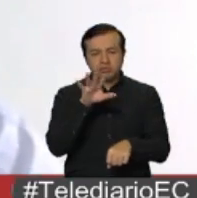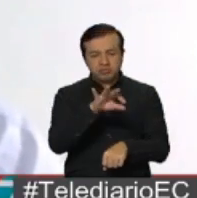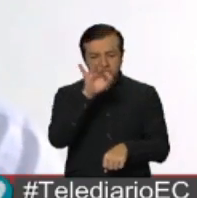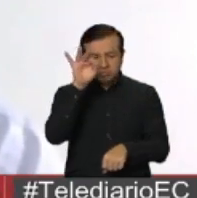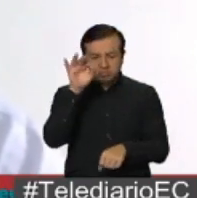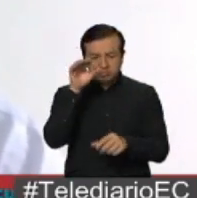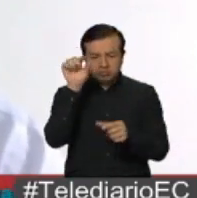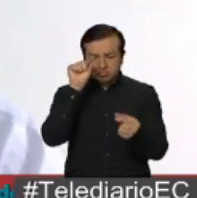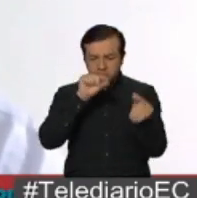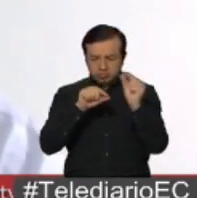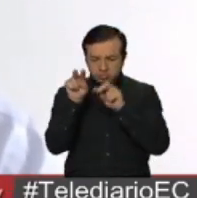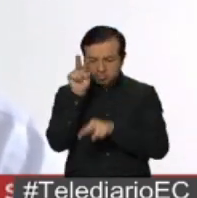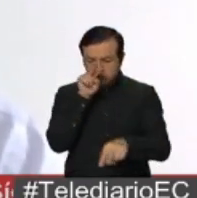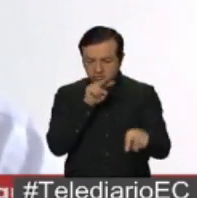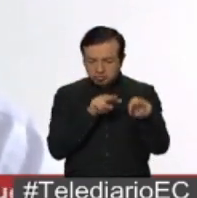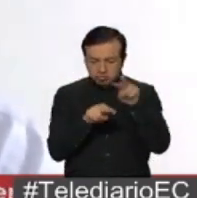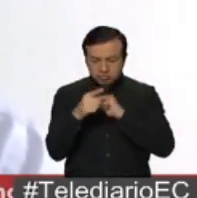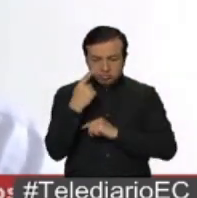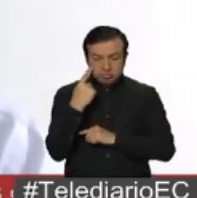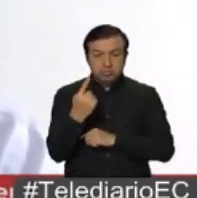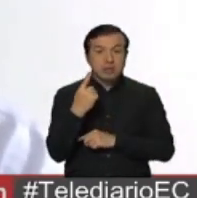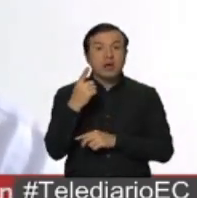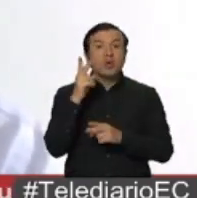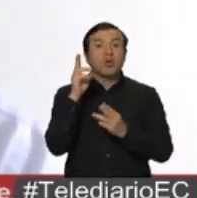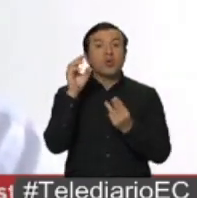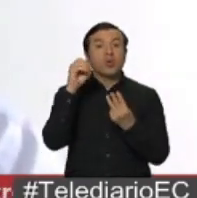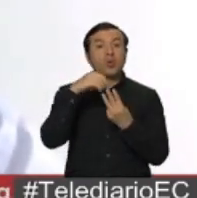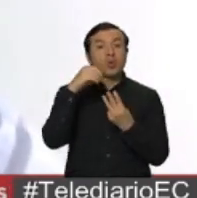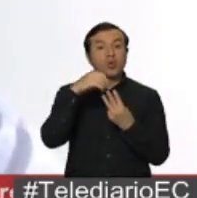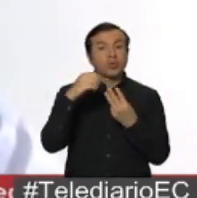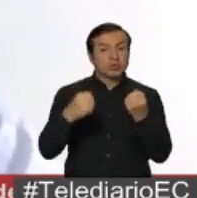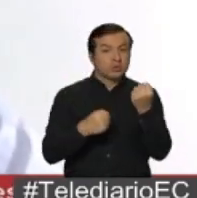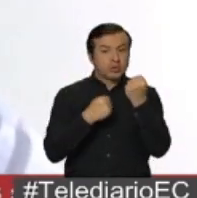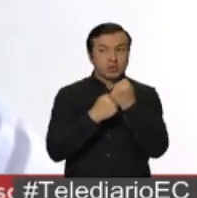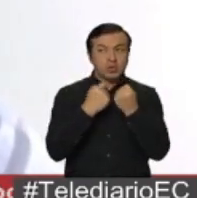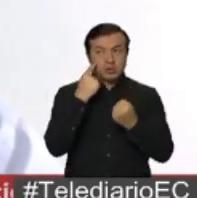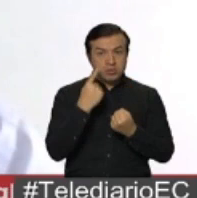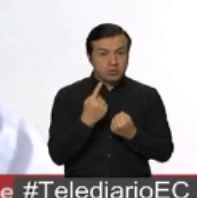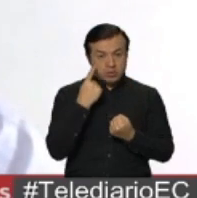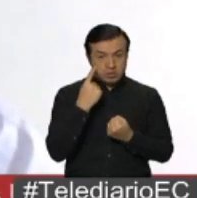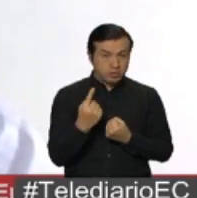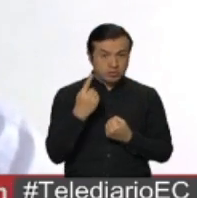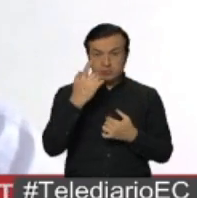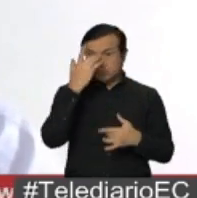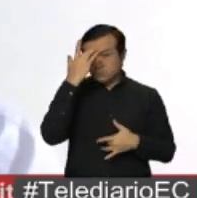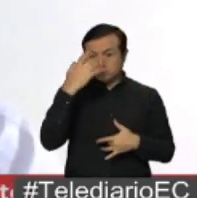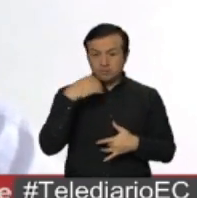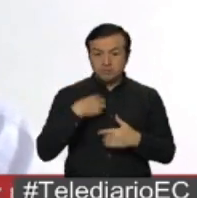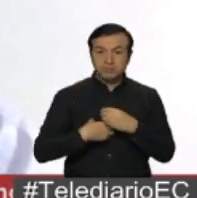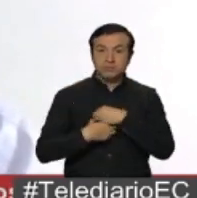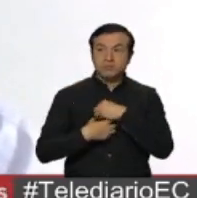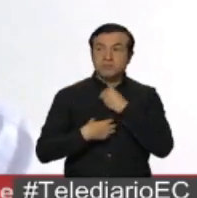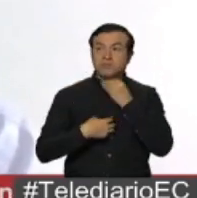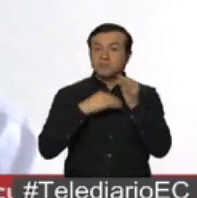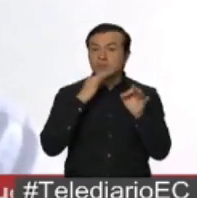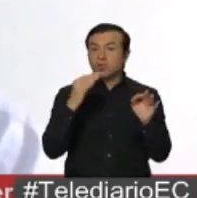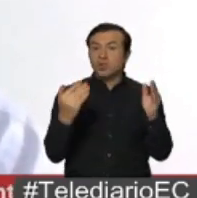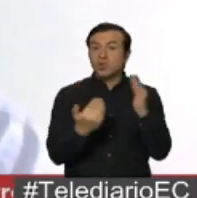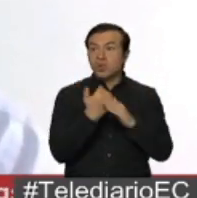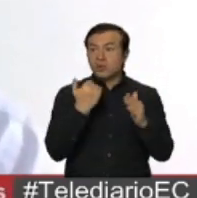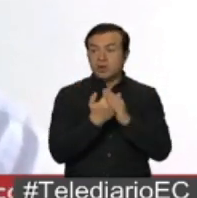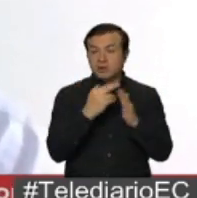universidad de utah está pronta a realizar a contribuir a las pruebas diagnósticas de kobe con nueva tecnología también